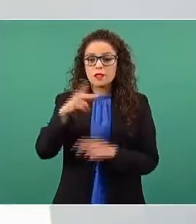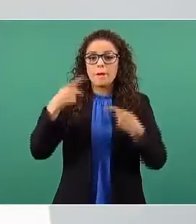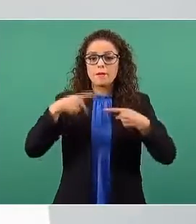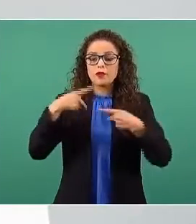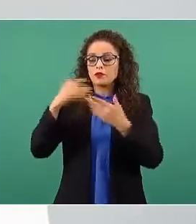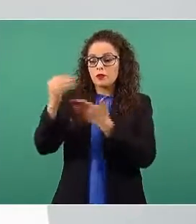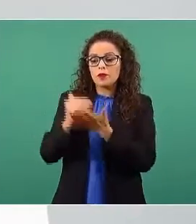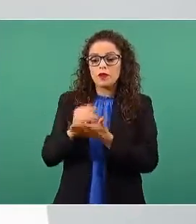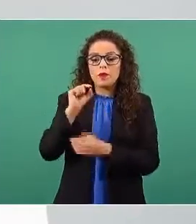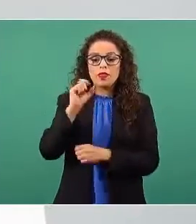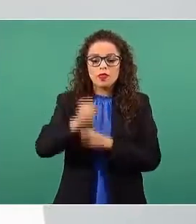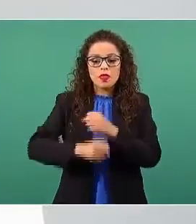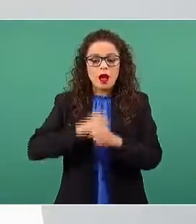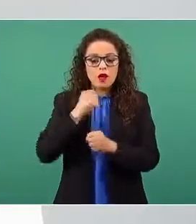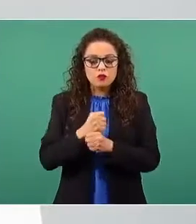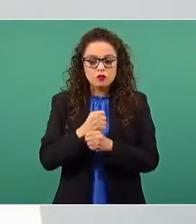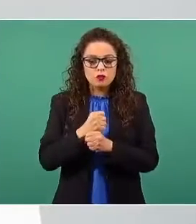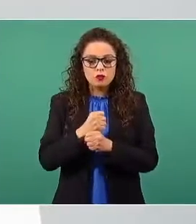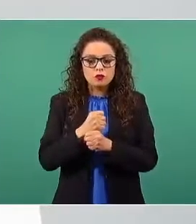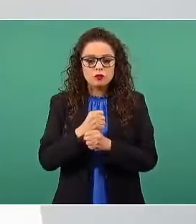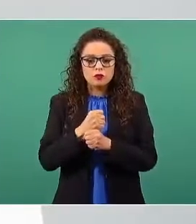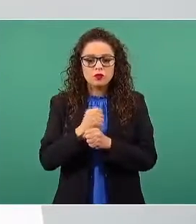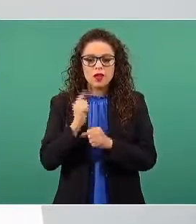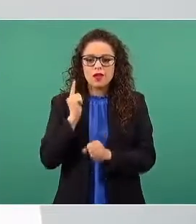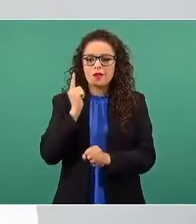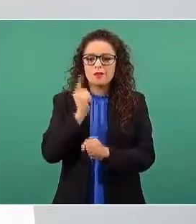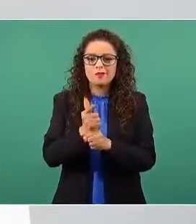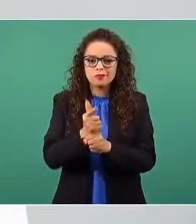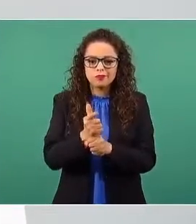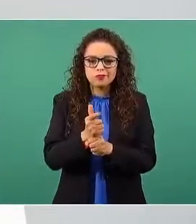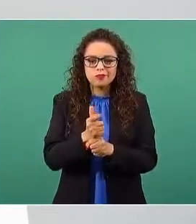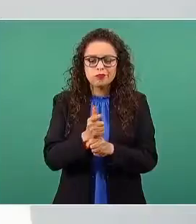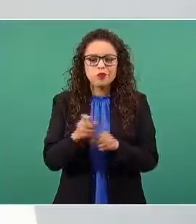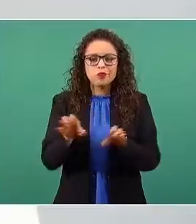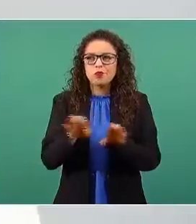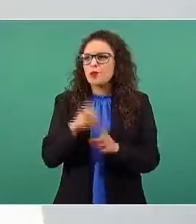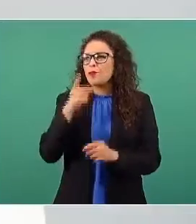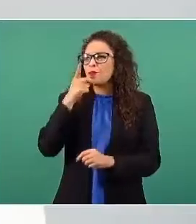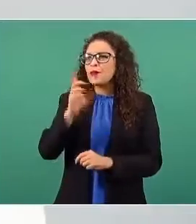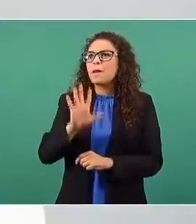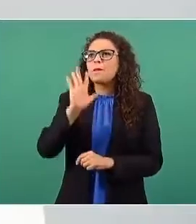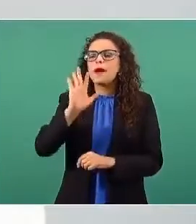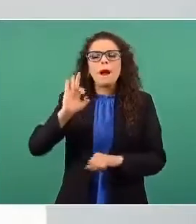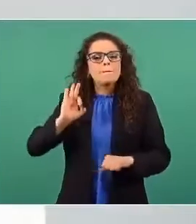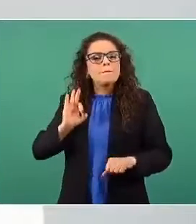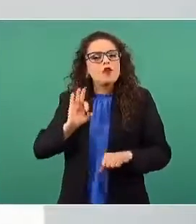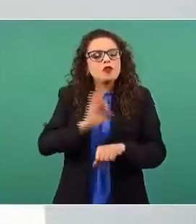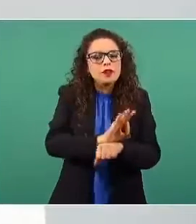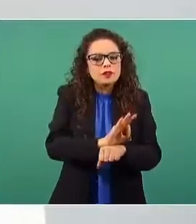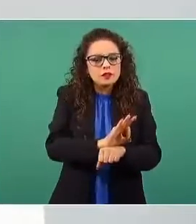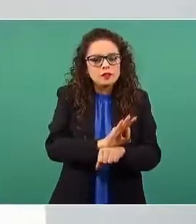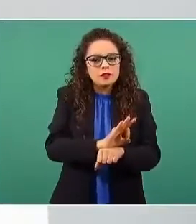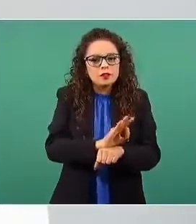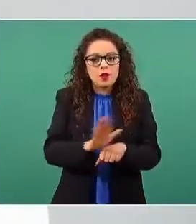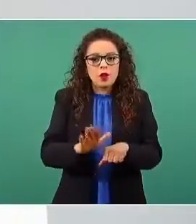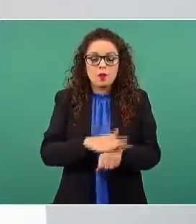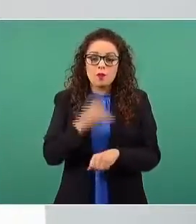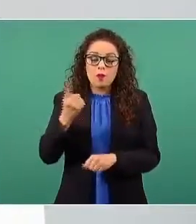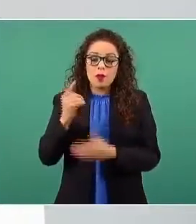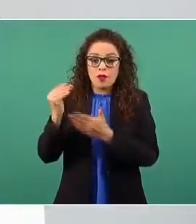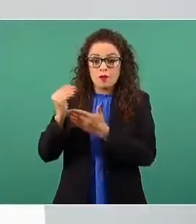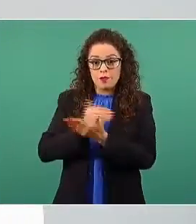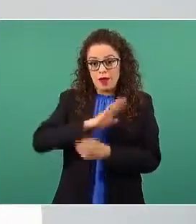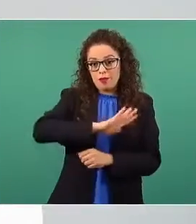se observa inclusive, digamos, una protección porque hay menos de las defunciones